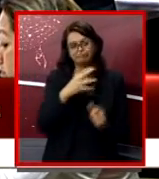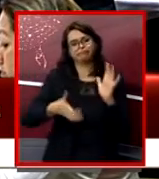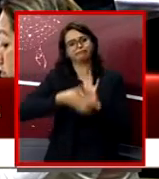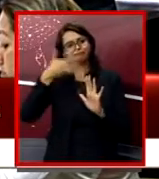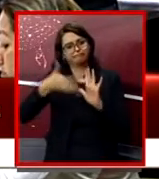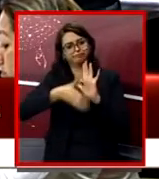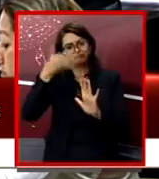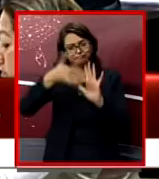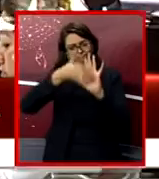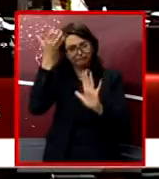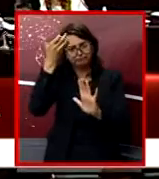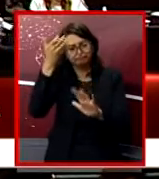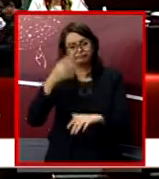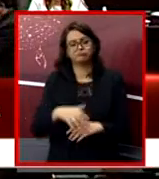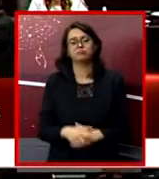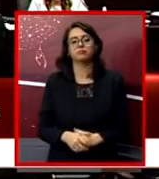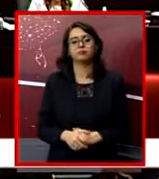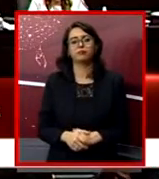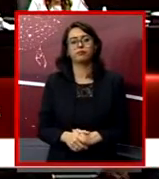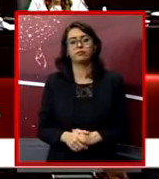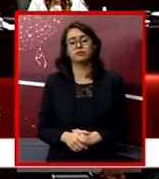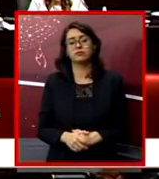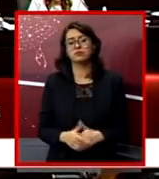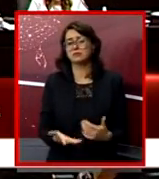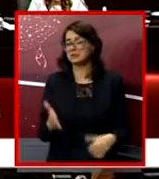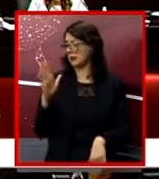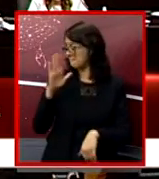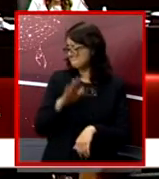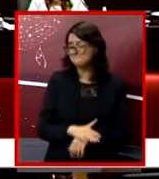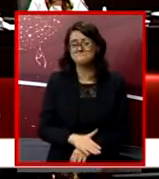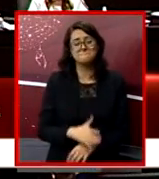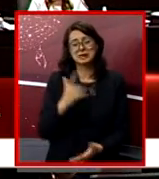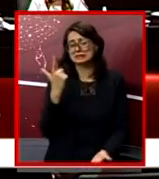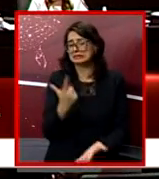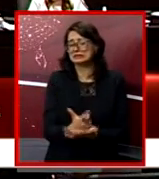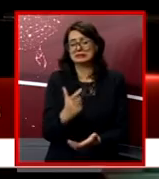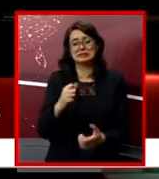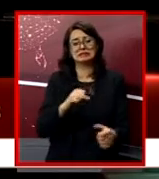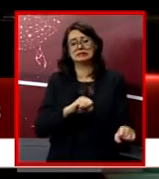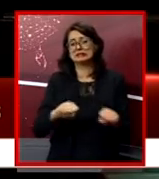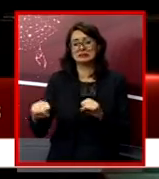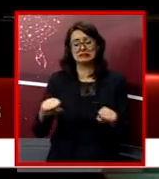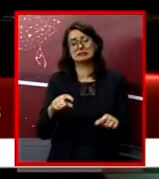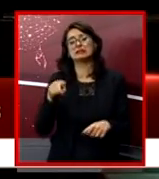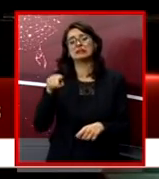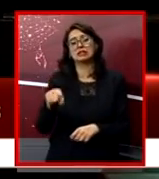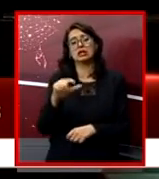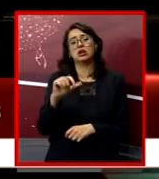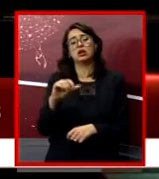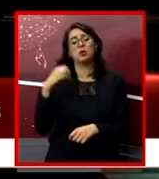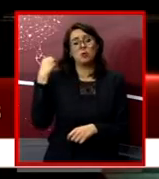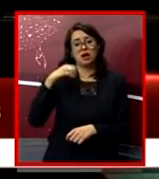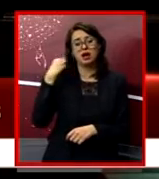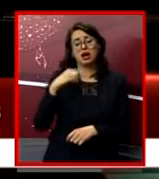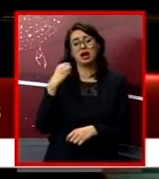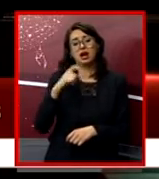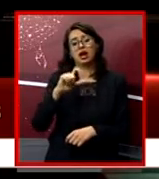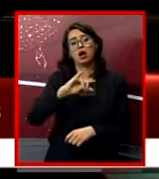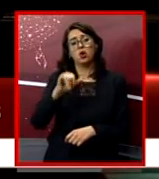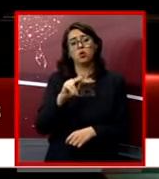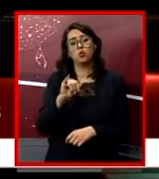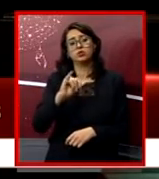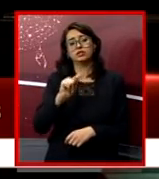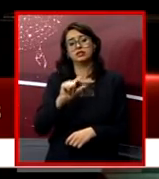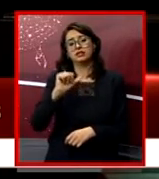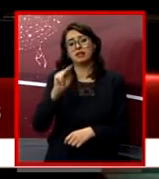reconstrucción. Una de las localidades más castigadas por el sismo fue Juchitán, en el estado de Oaxaca, lugar de origen